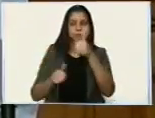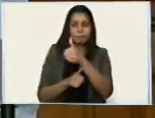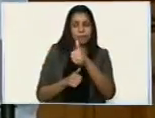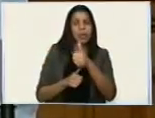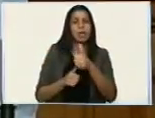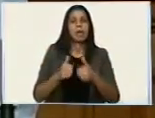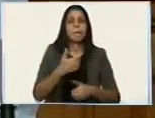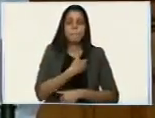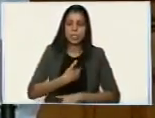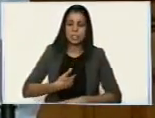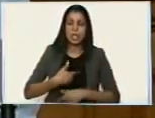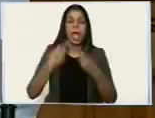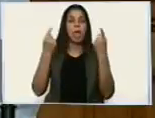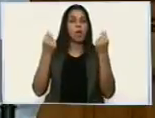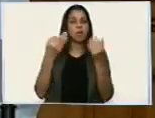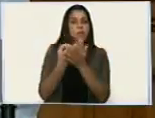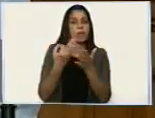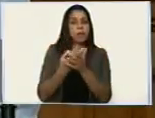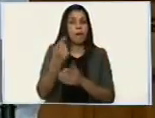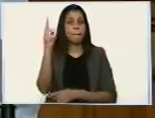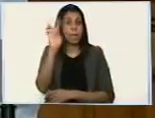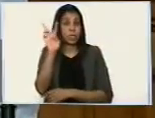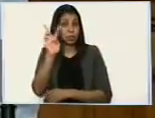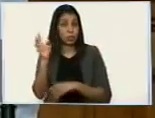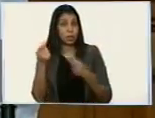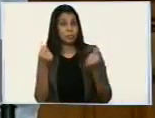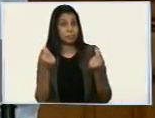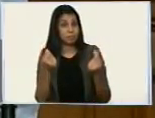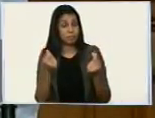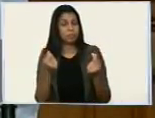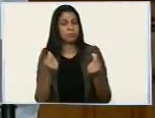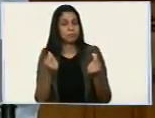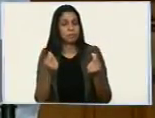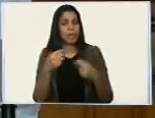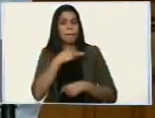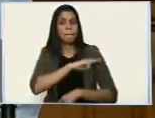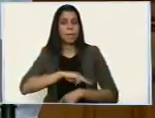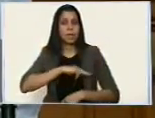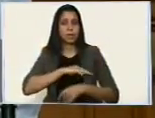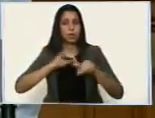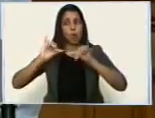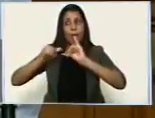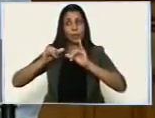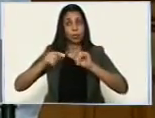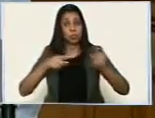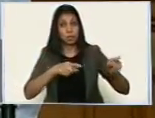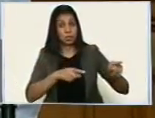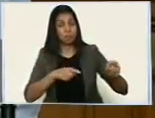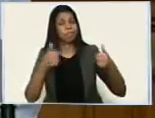papel también muy importante, al frente del Ministerio de Industria y como diputado